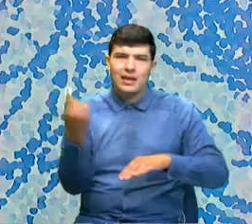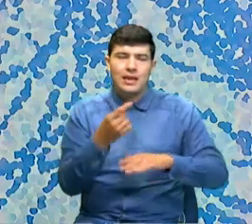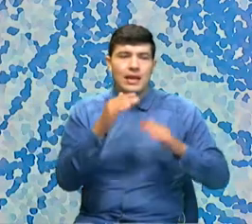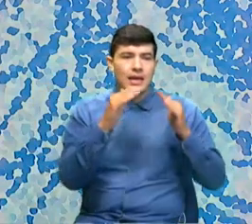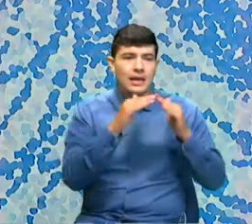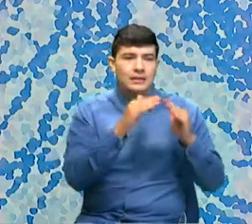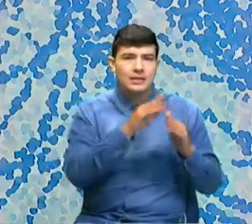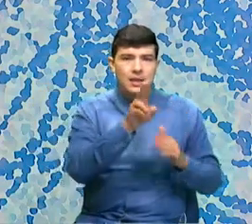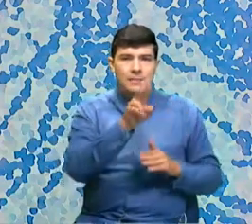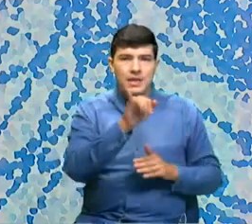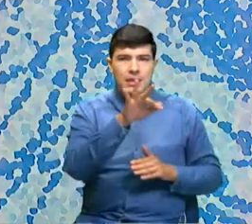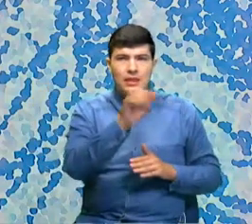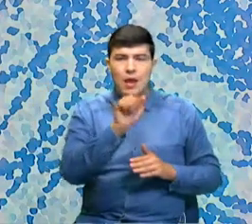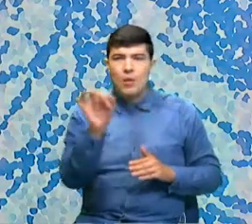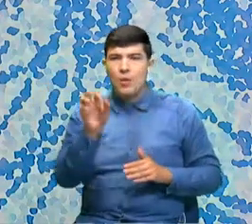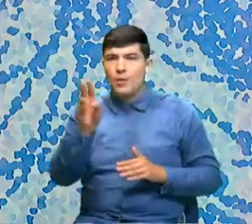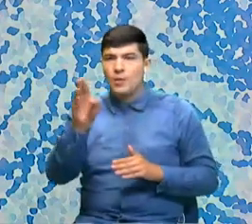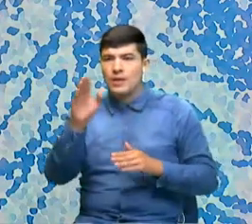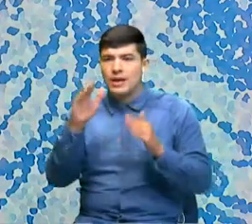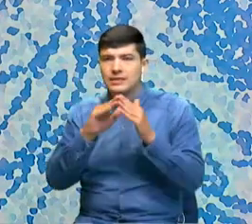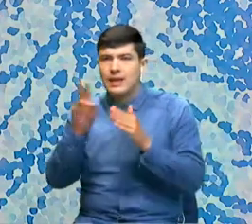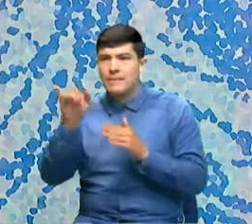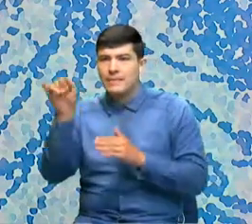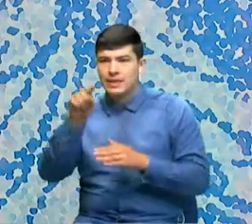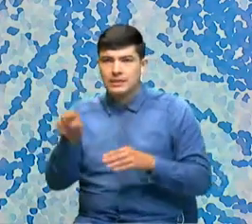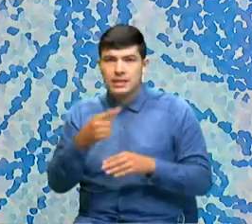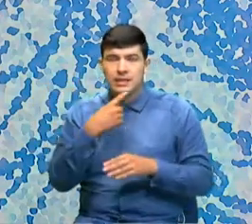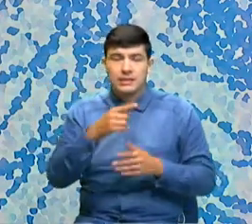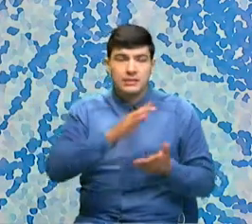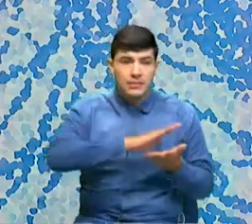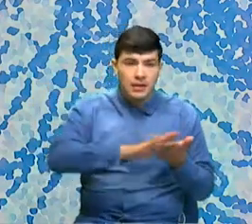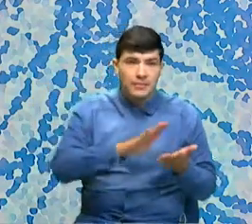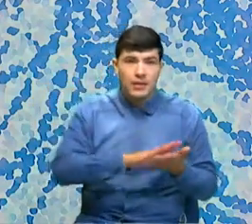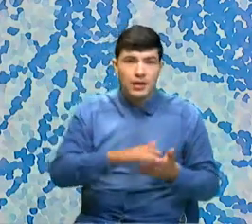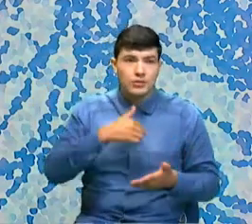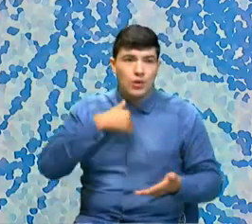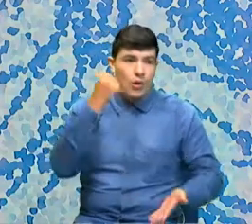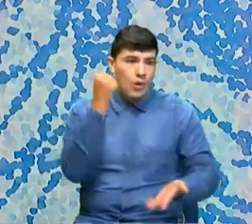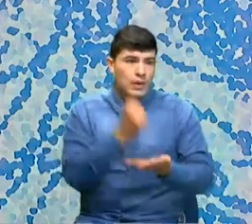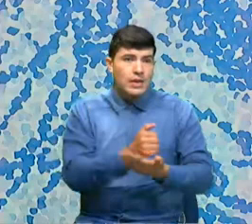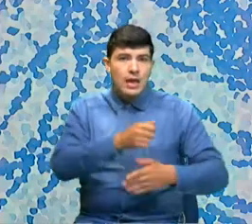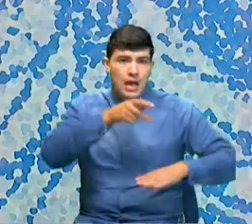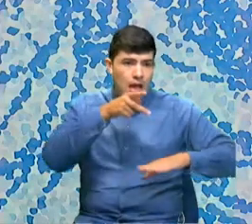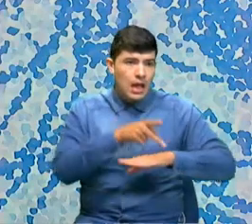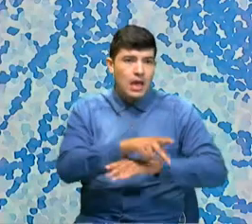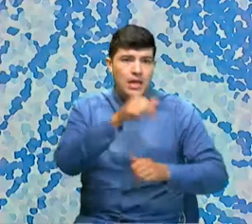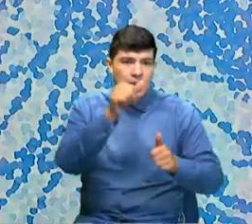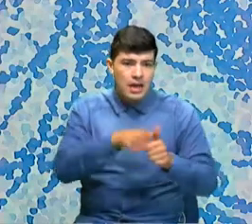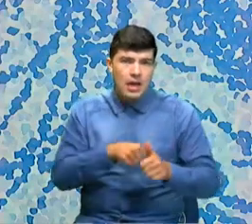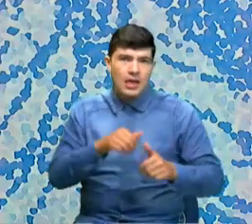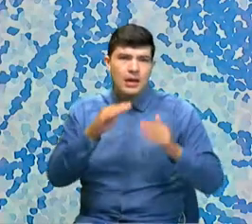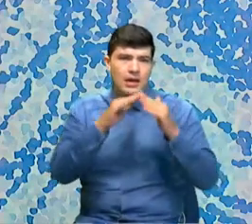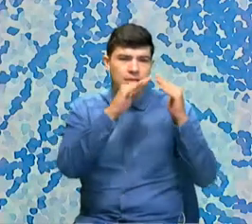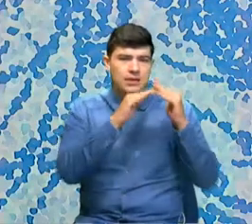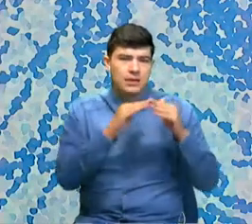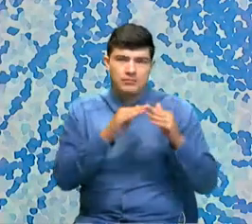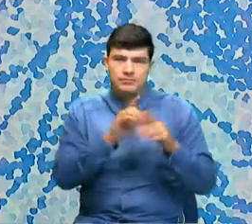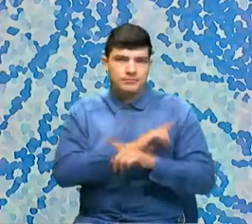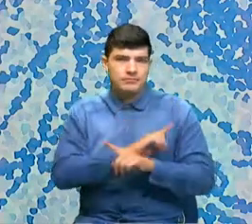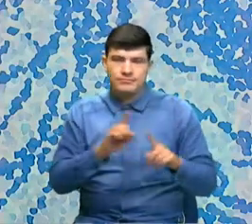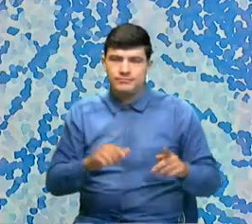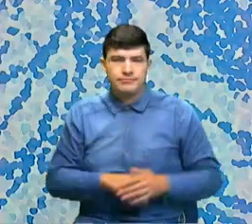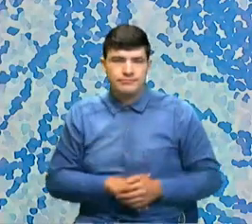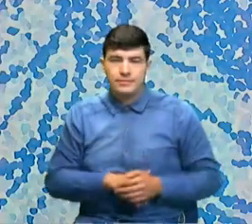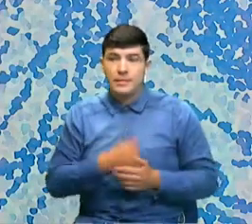vivienda VIS, donde la licencia no le obliga a tener un parqueadero por cada unidad privada. Entonces,